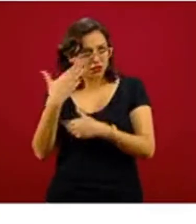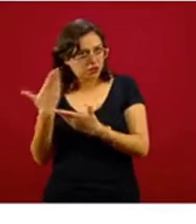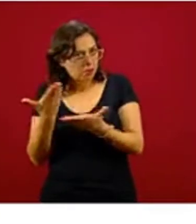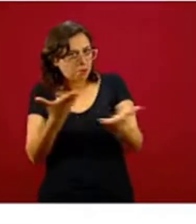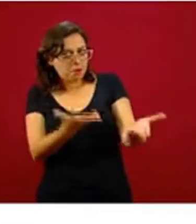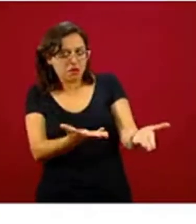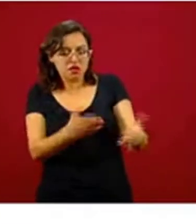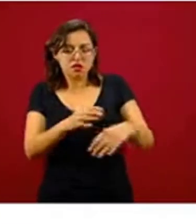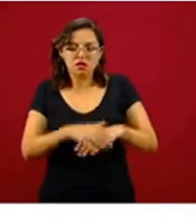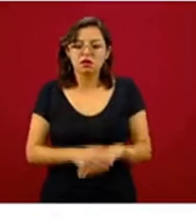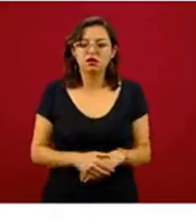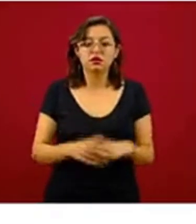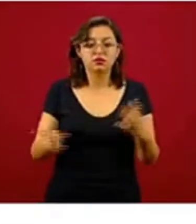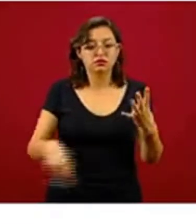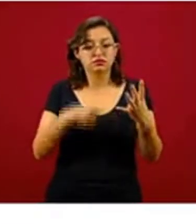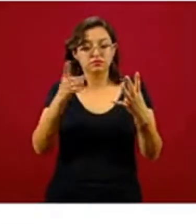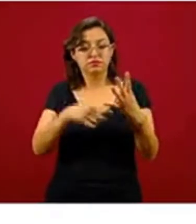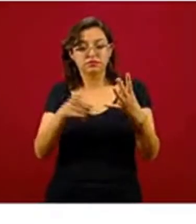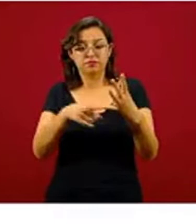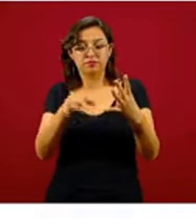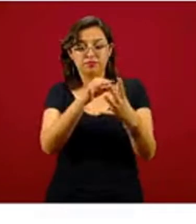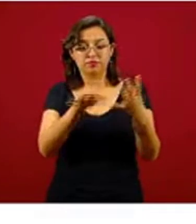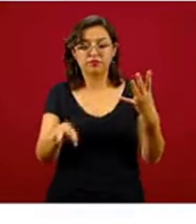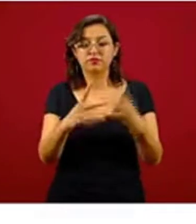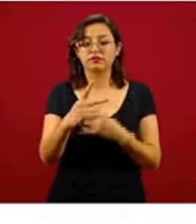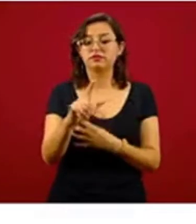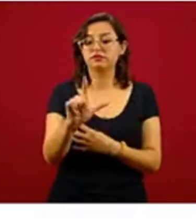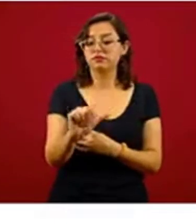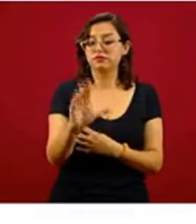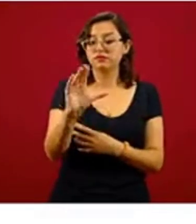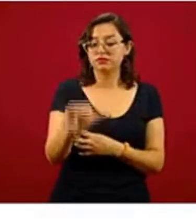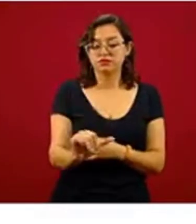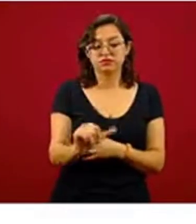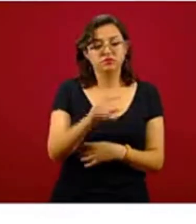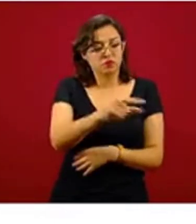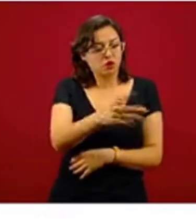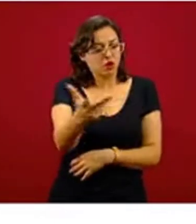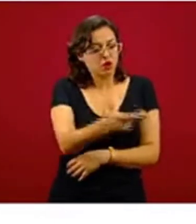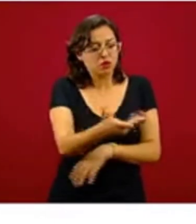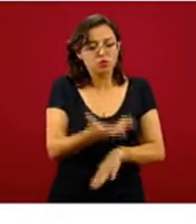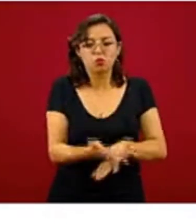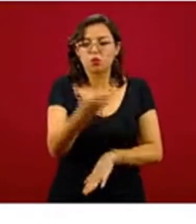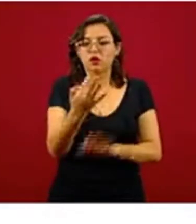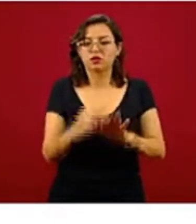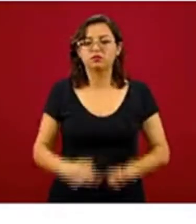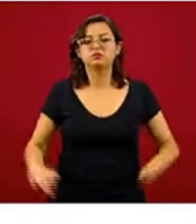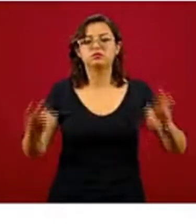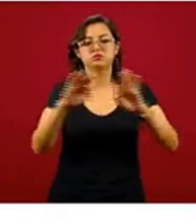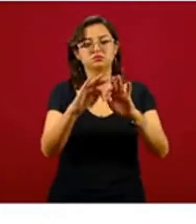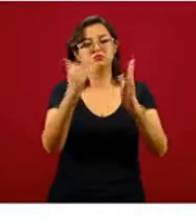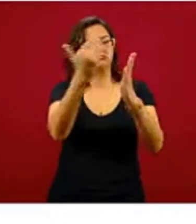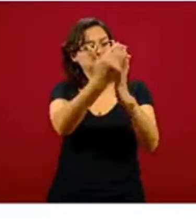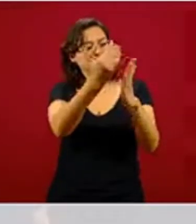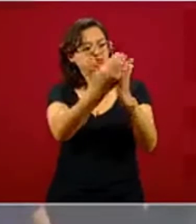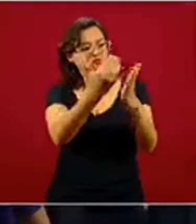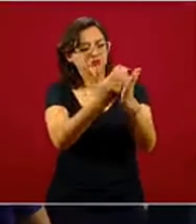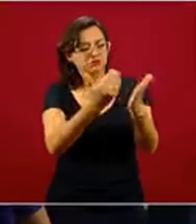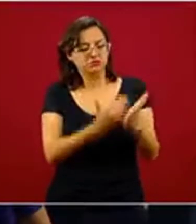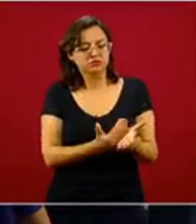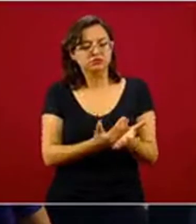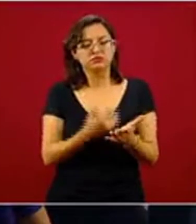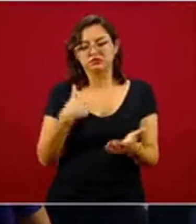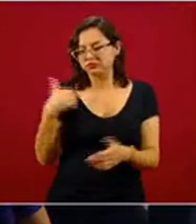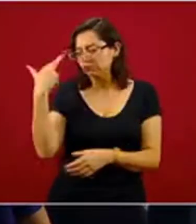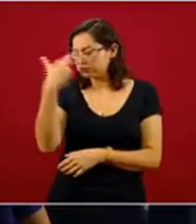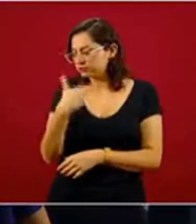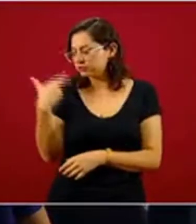el último es el de placa, por méritos de relevancia. Así fue como se pensó y se verificó cómo tenía que operar